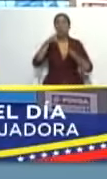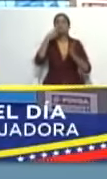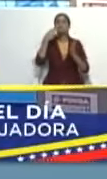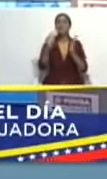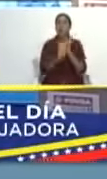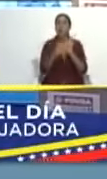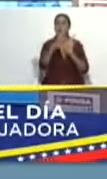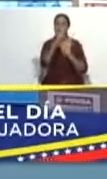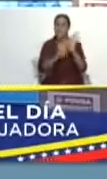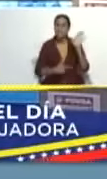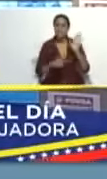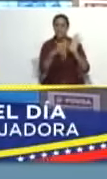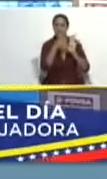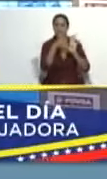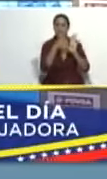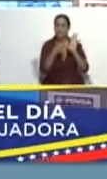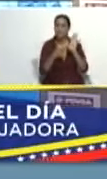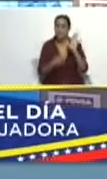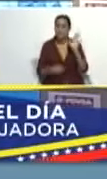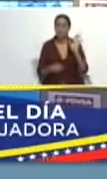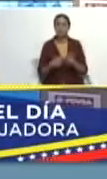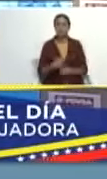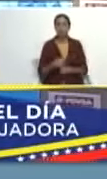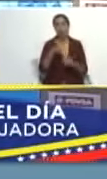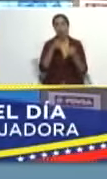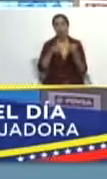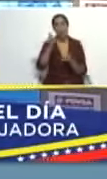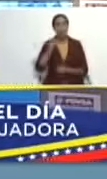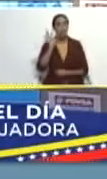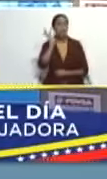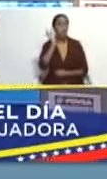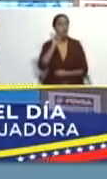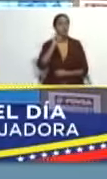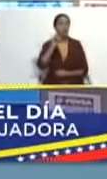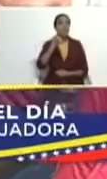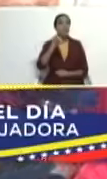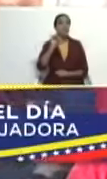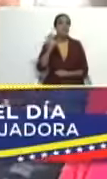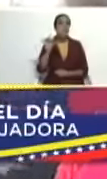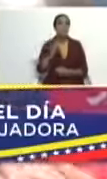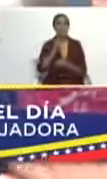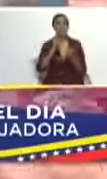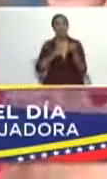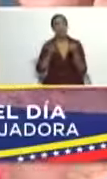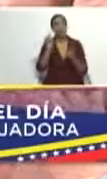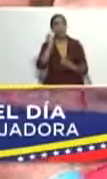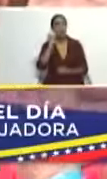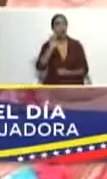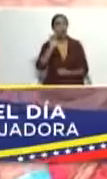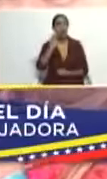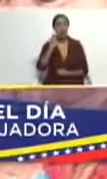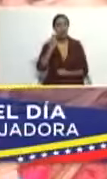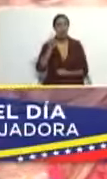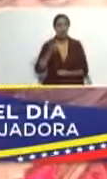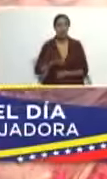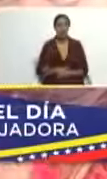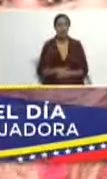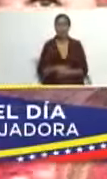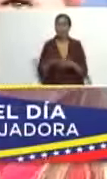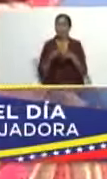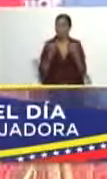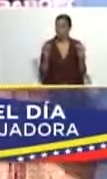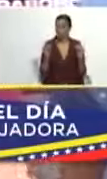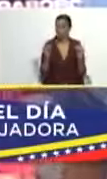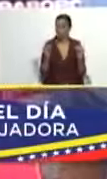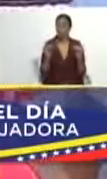Monaga, Indira Arevalo de Aragua, Eliana Leal de Carabobo y a toda